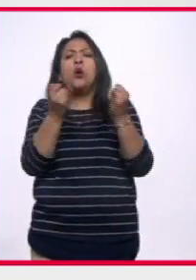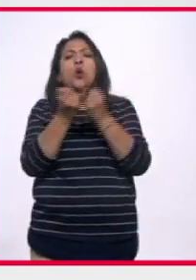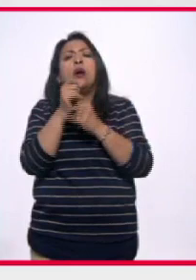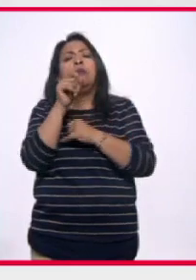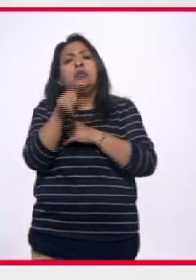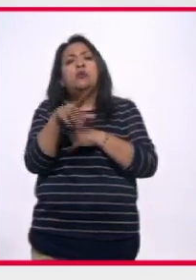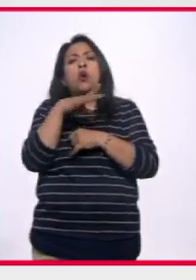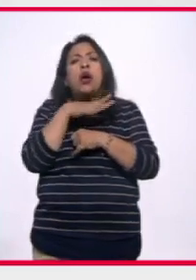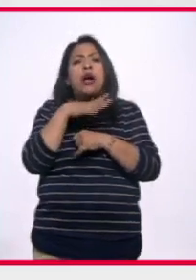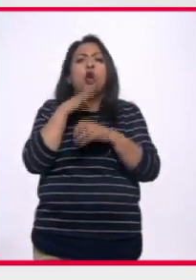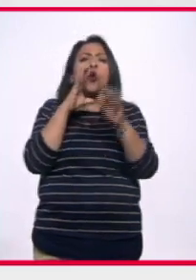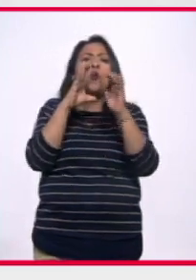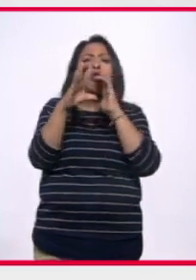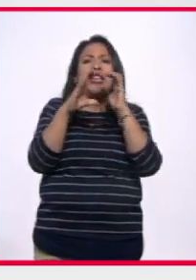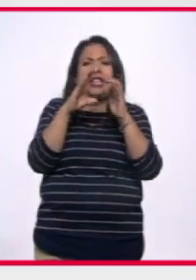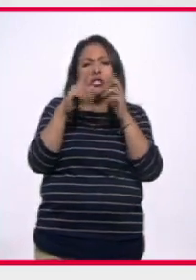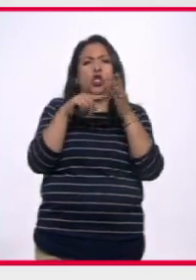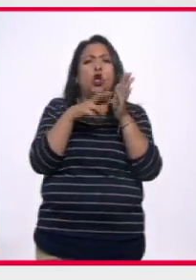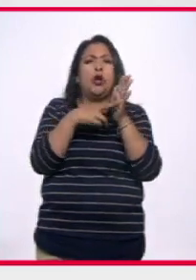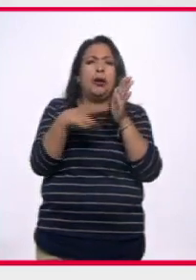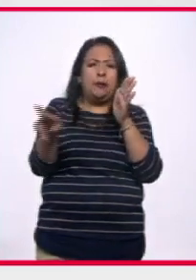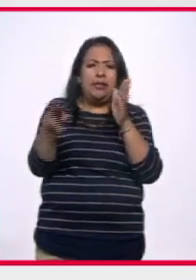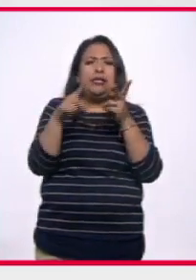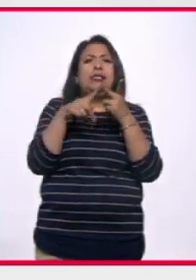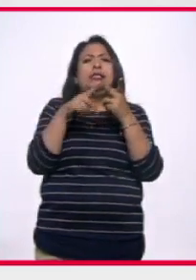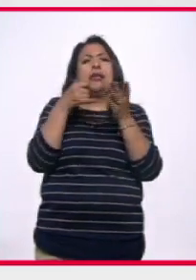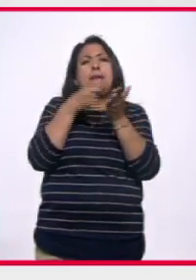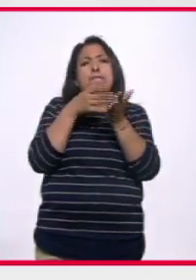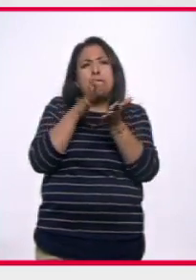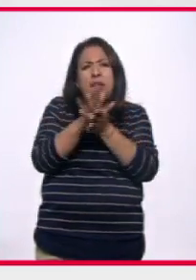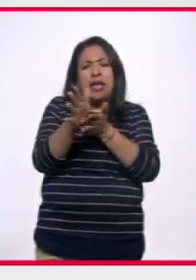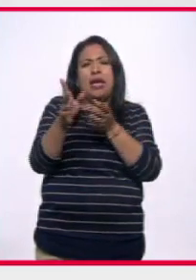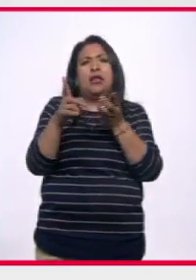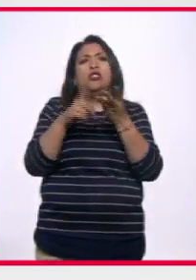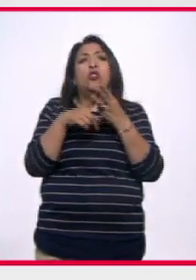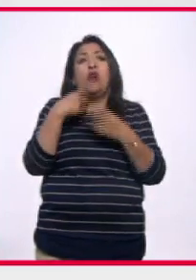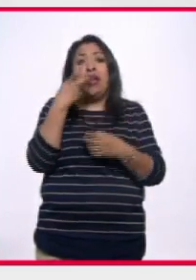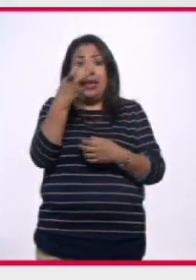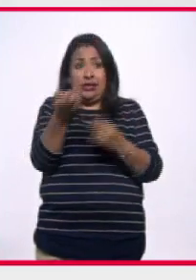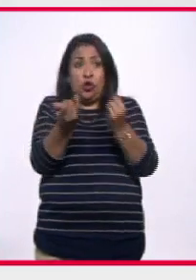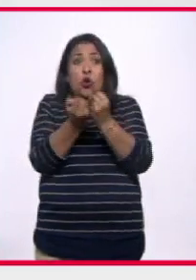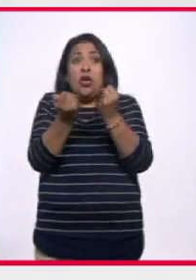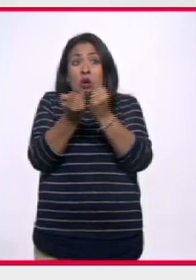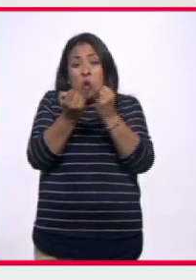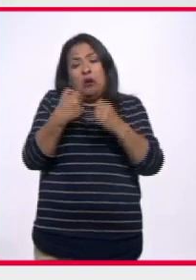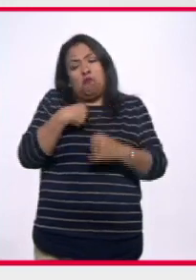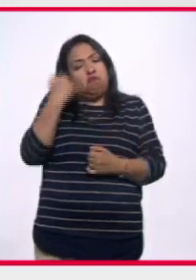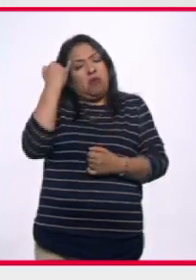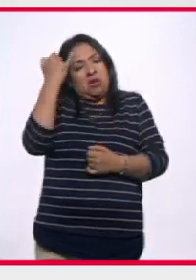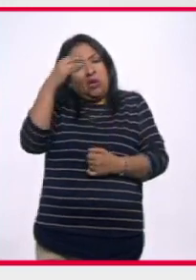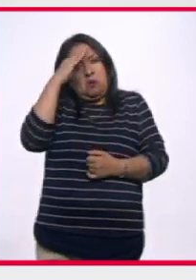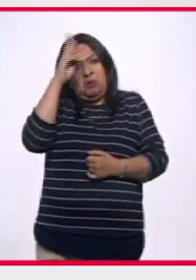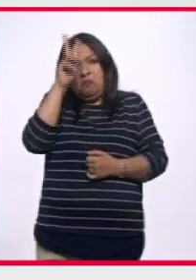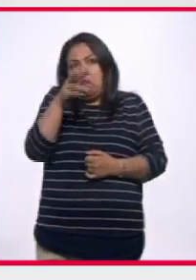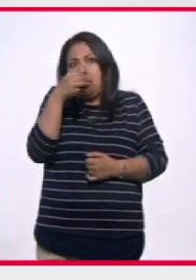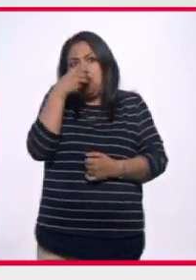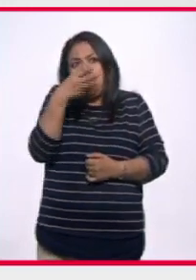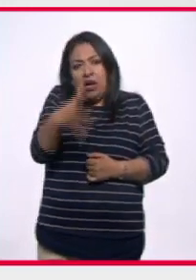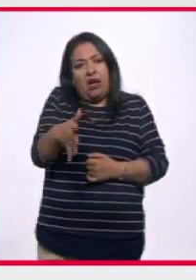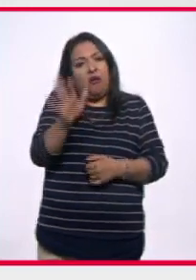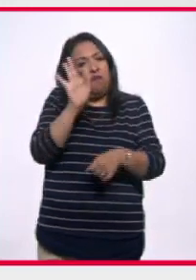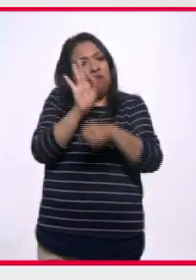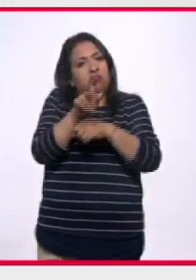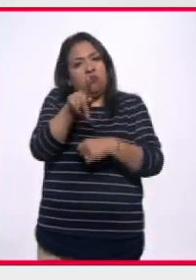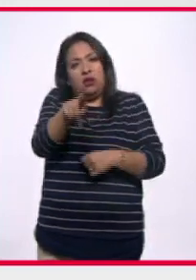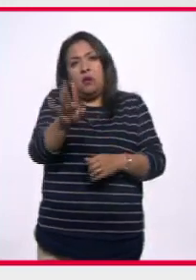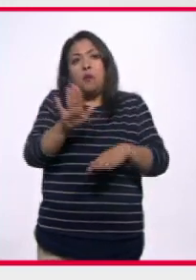a través de medios de comunicación de revistas de medios impresos esto también es me imagino con muy enriquecedor y vivificante